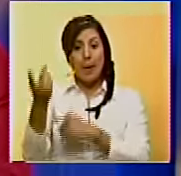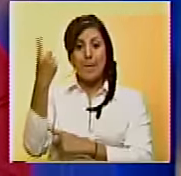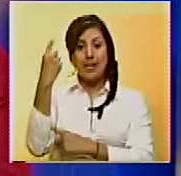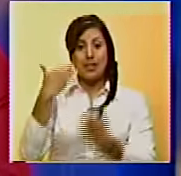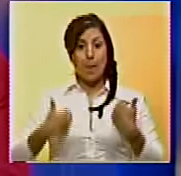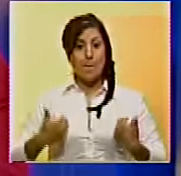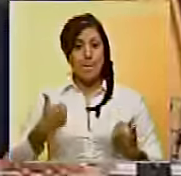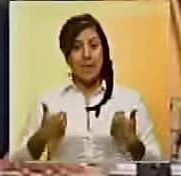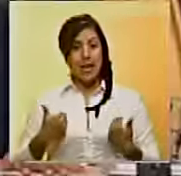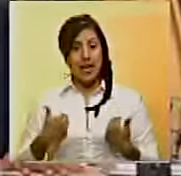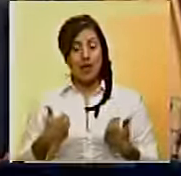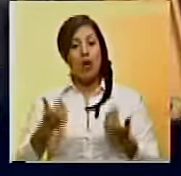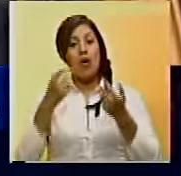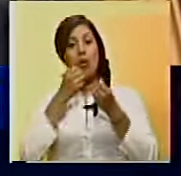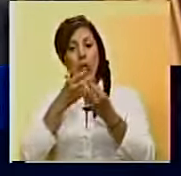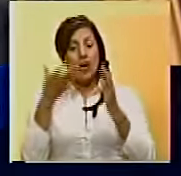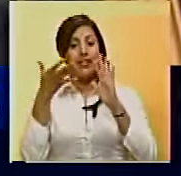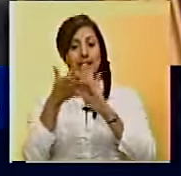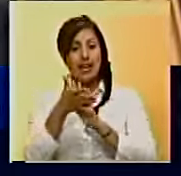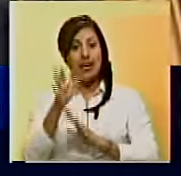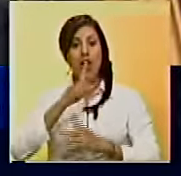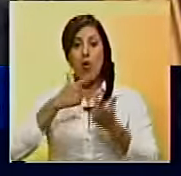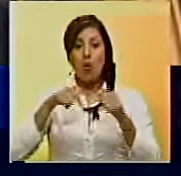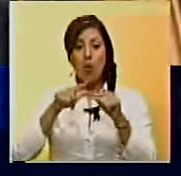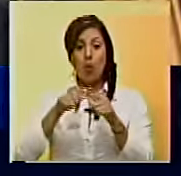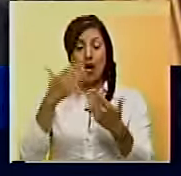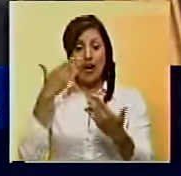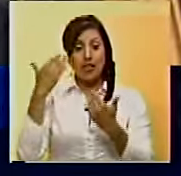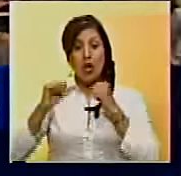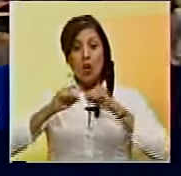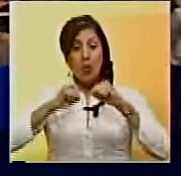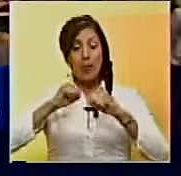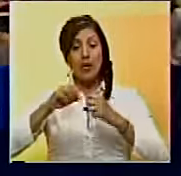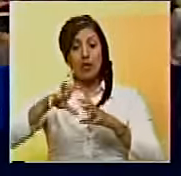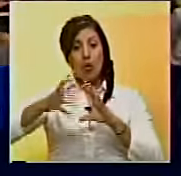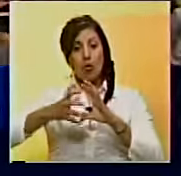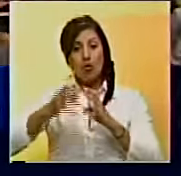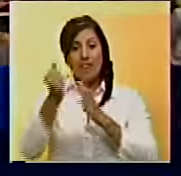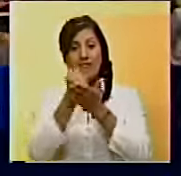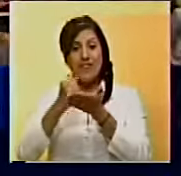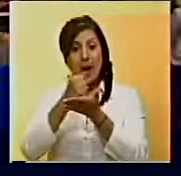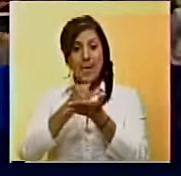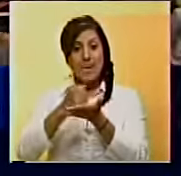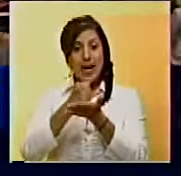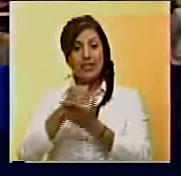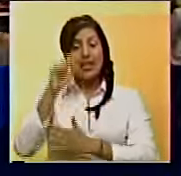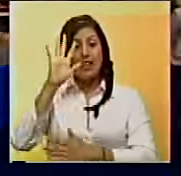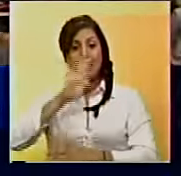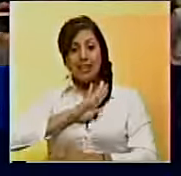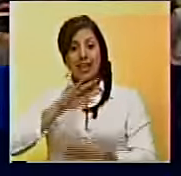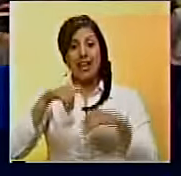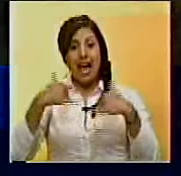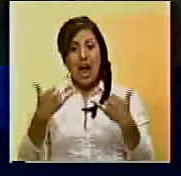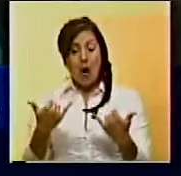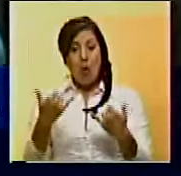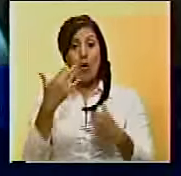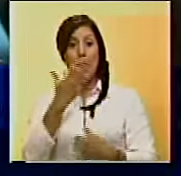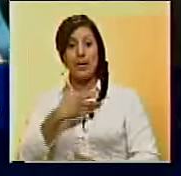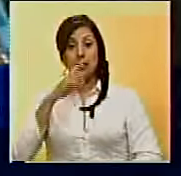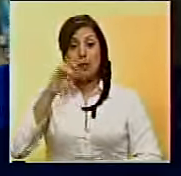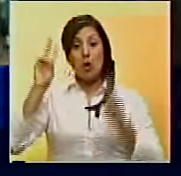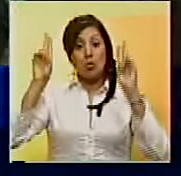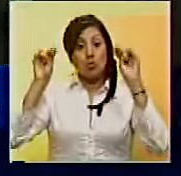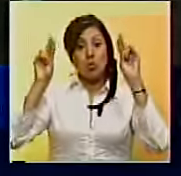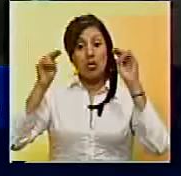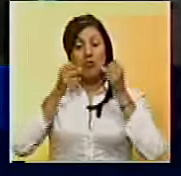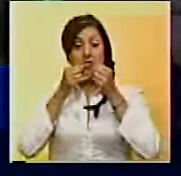pasado miércoles. Estas aseveraciones tuvieron lugar durante la activación del motor farmacéutico, al cual se le dará, según el jefe de Estado,